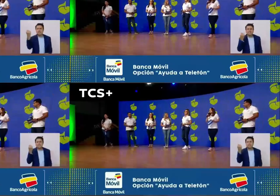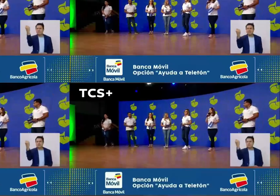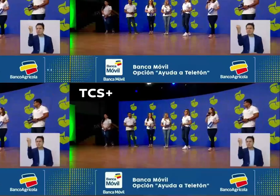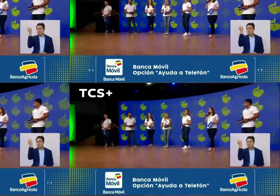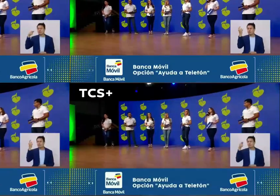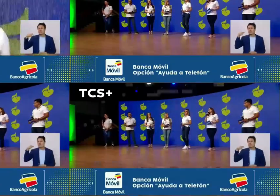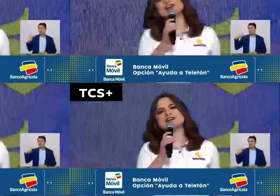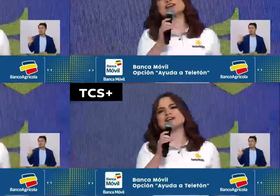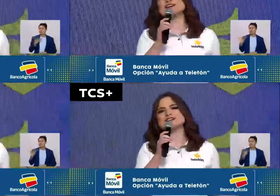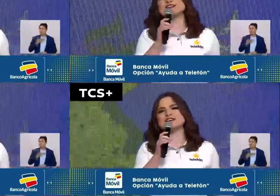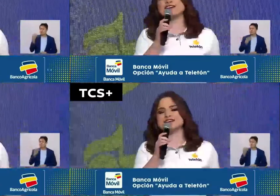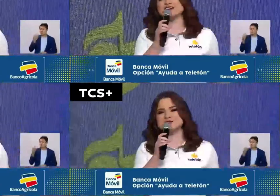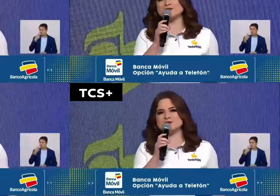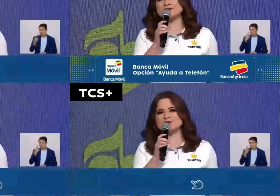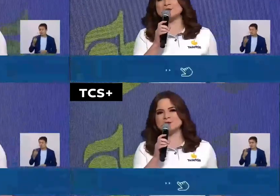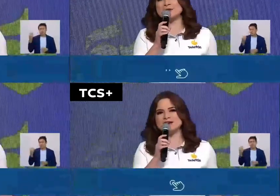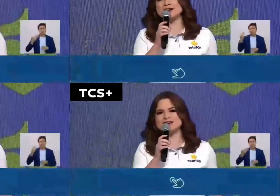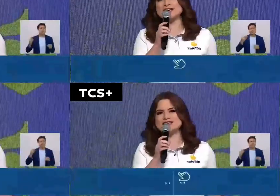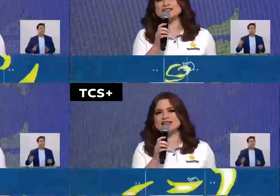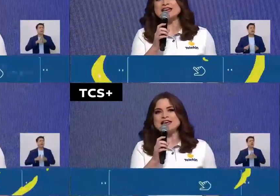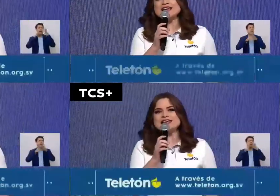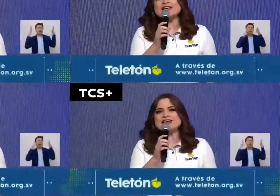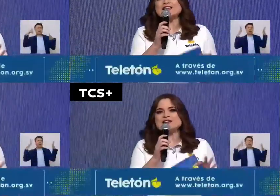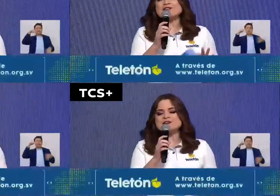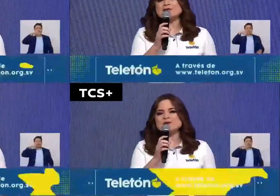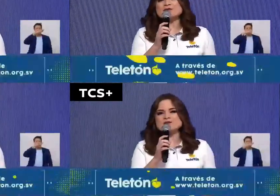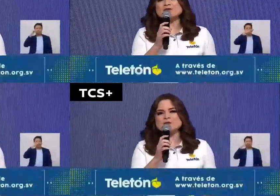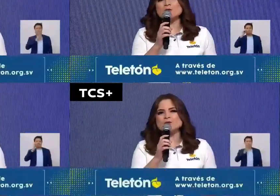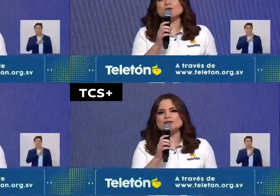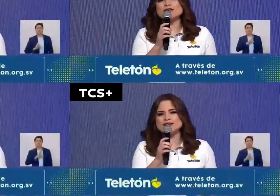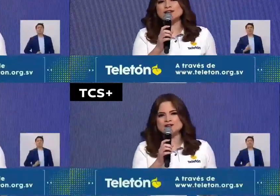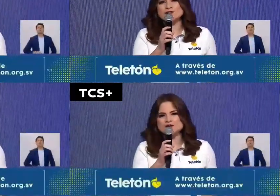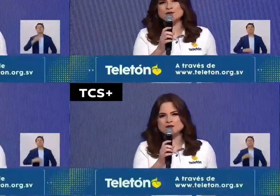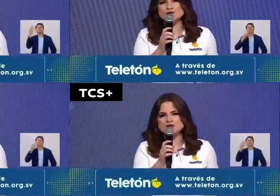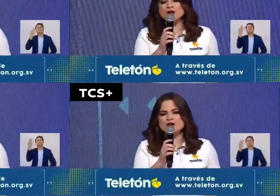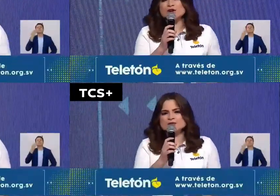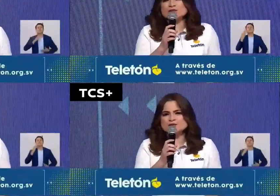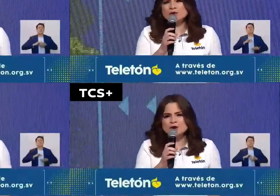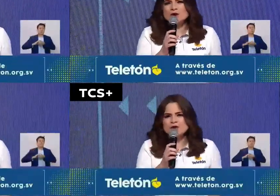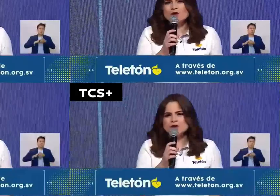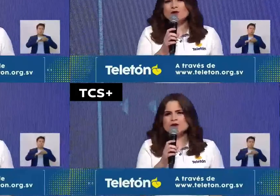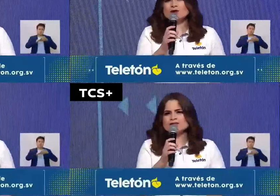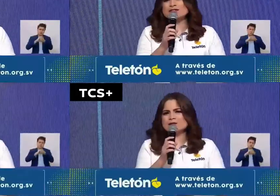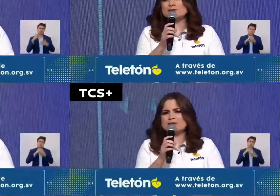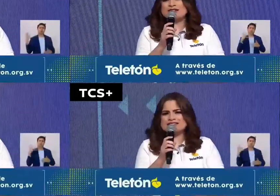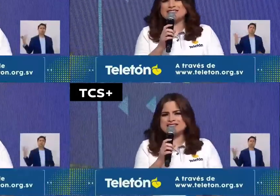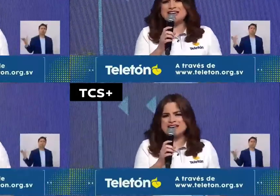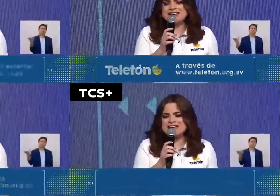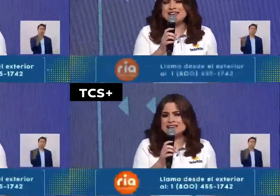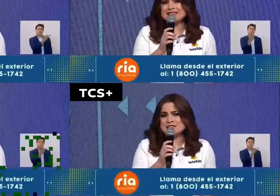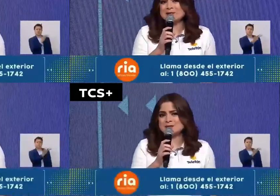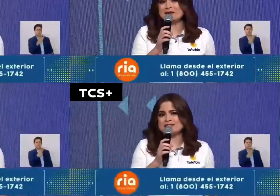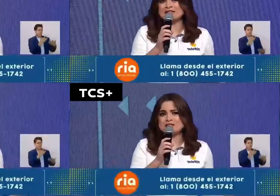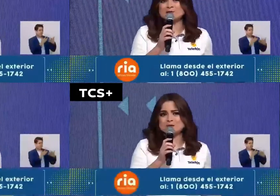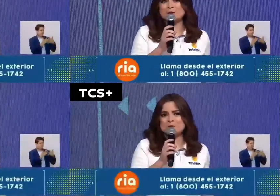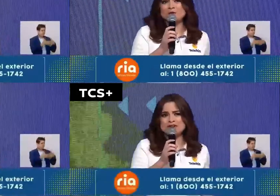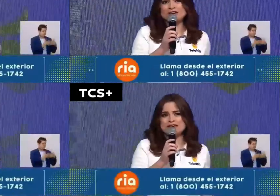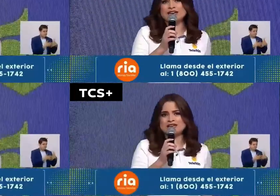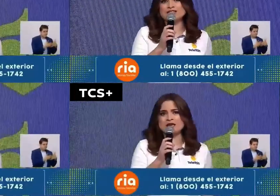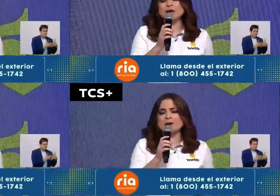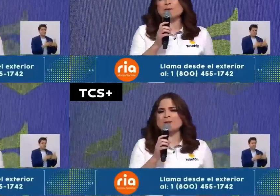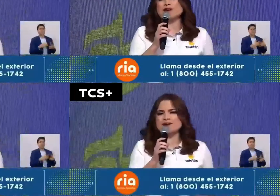la necesidad es tan grande en nuestro país que debemos unirnos. Todo, las